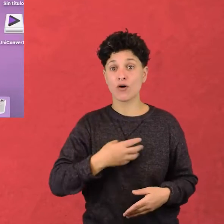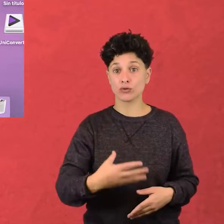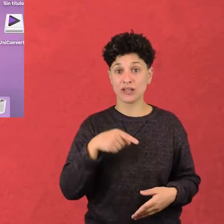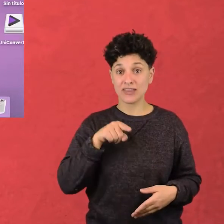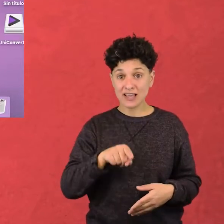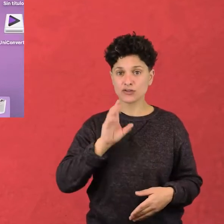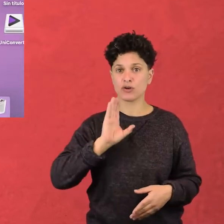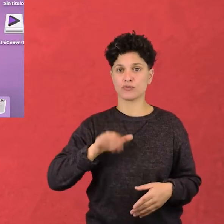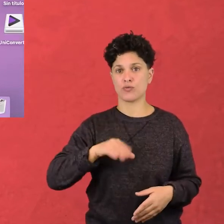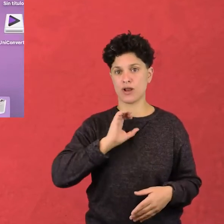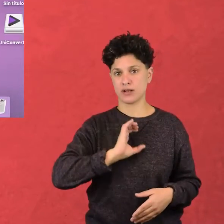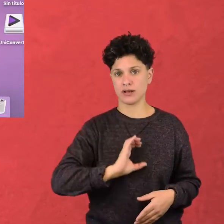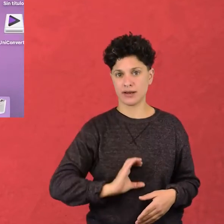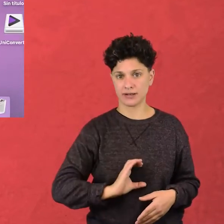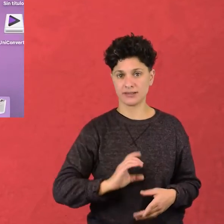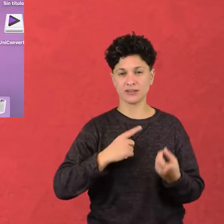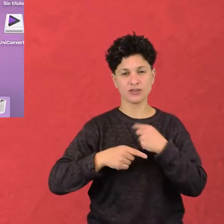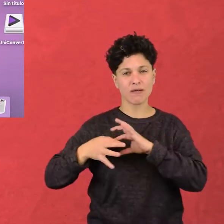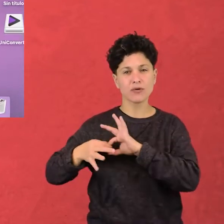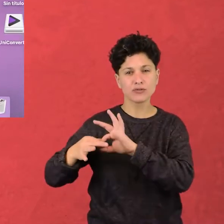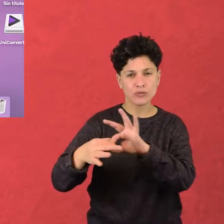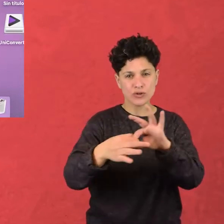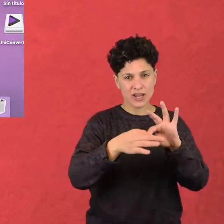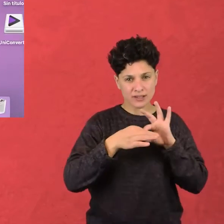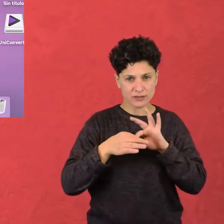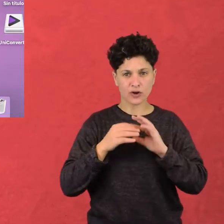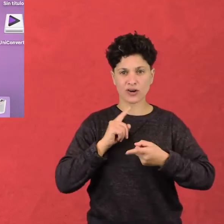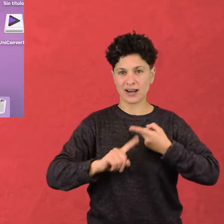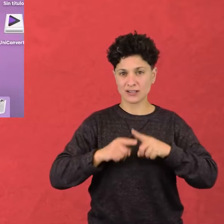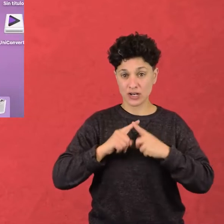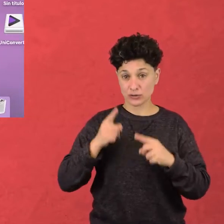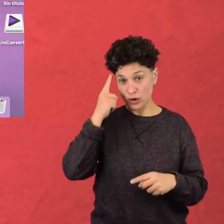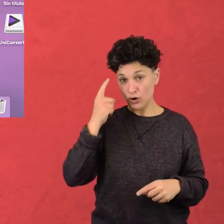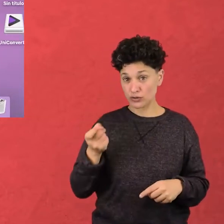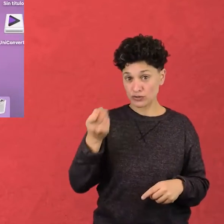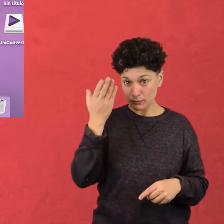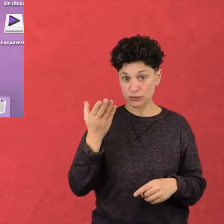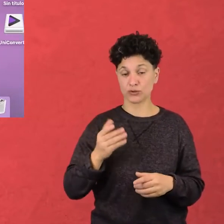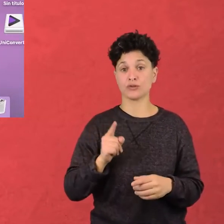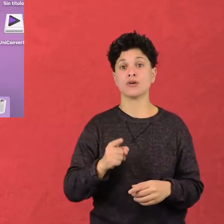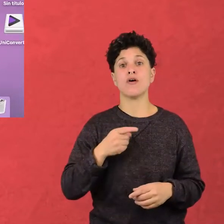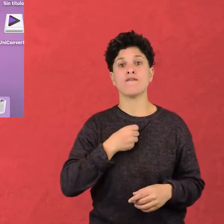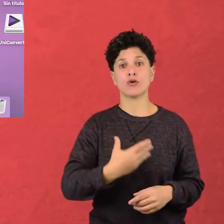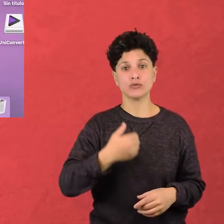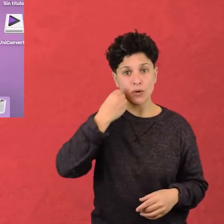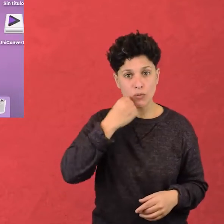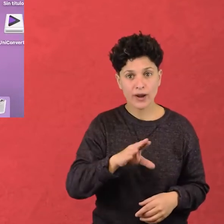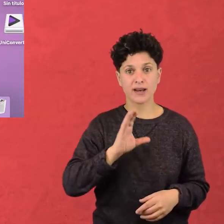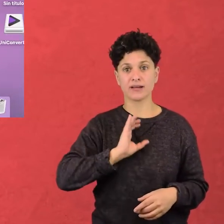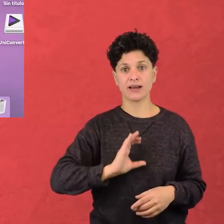llama carácter. Así que vamos enlazando con los conceptos. Buena voluntad,